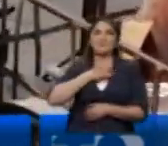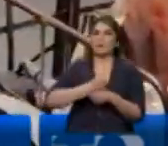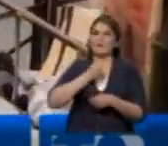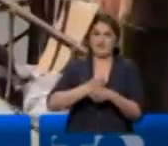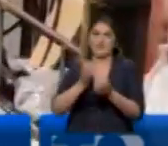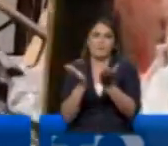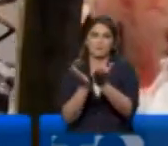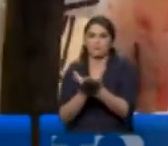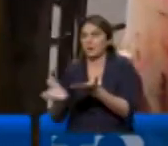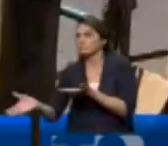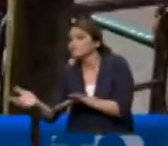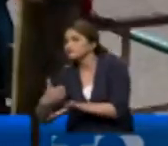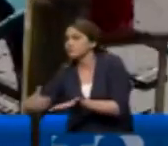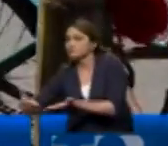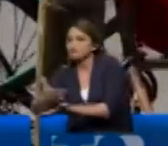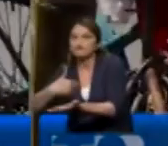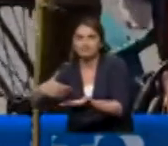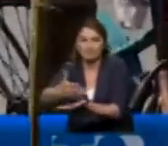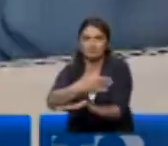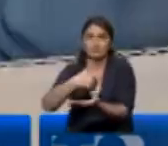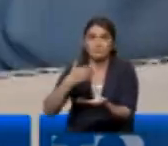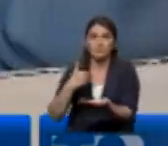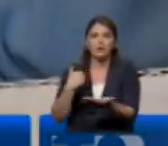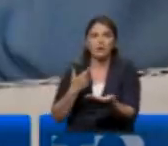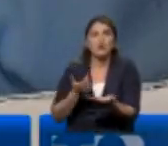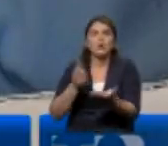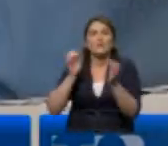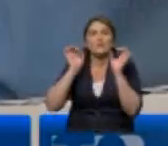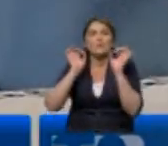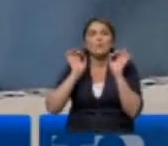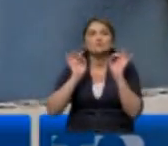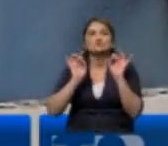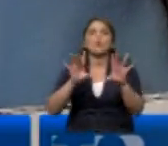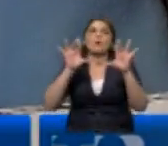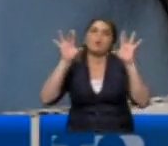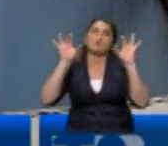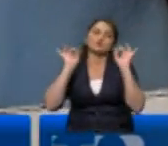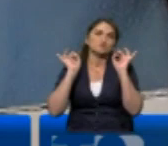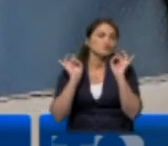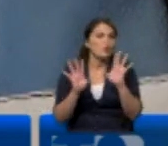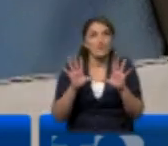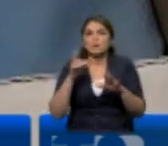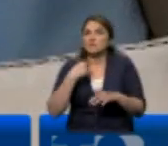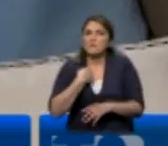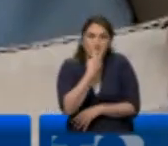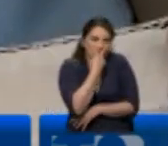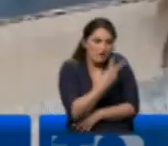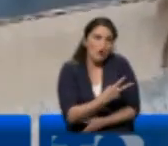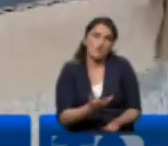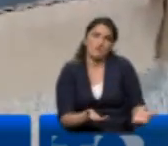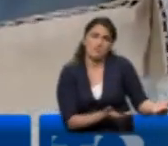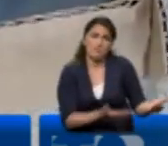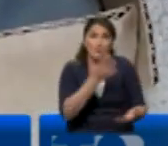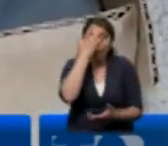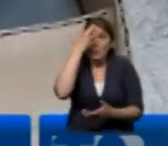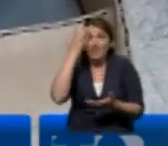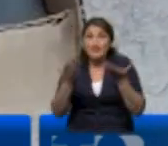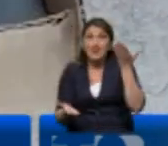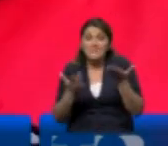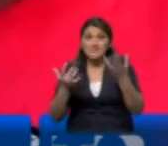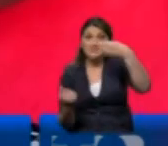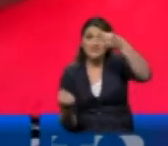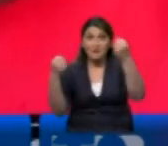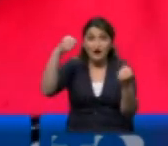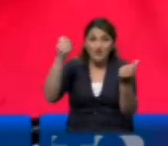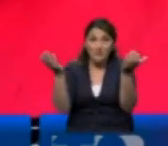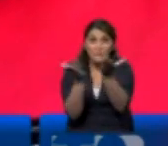un milagro que la descubriera antes que pase el recolector de basura, que se aproximaba al lugar donde estaba la niña oculta en esta caja de cartón.